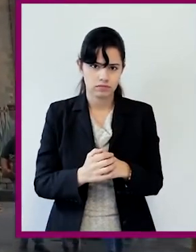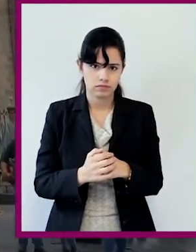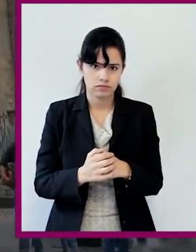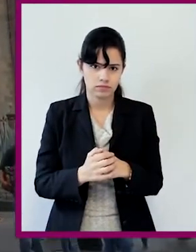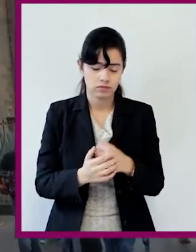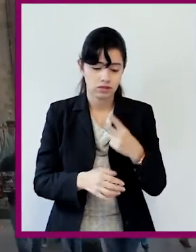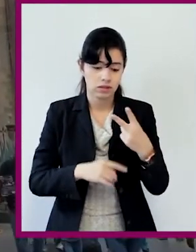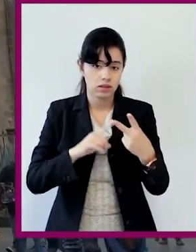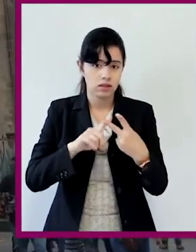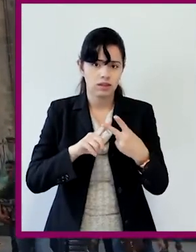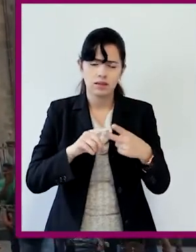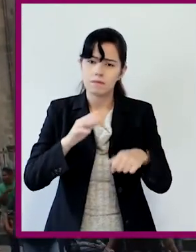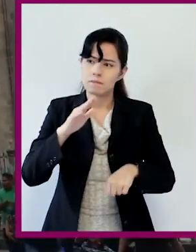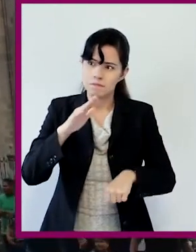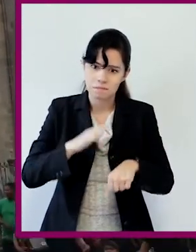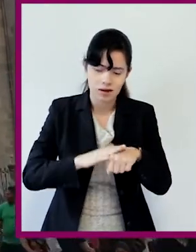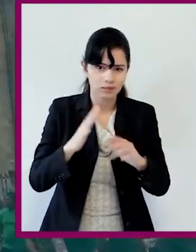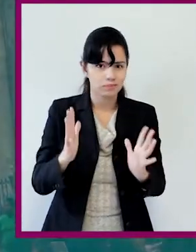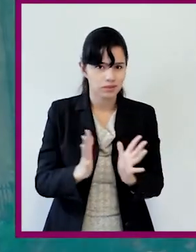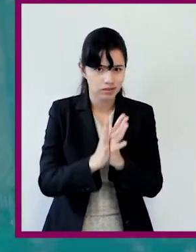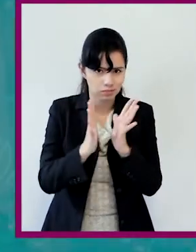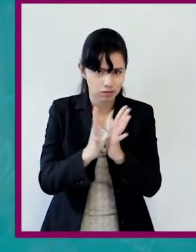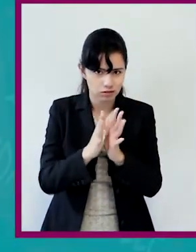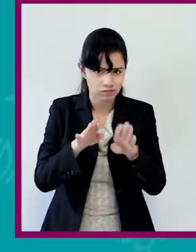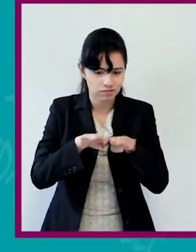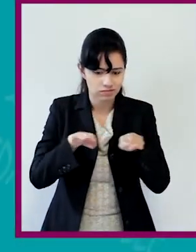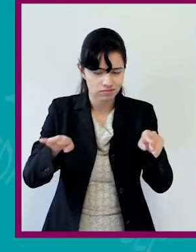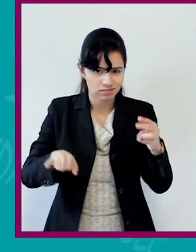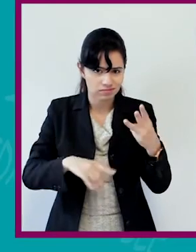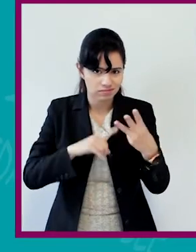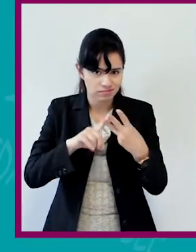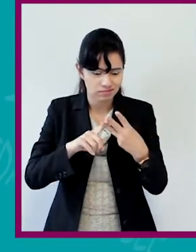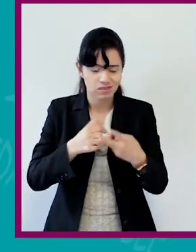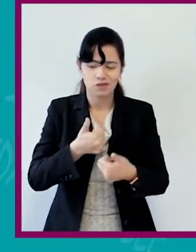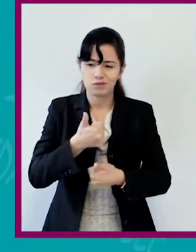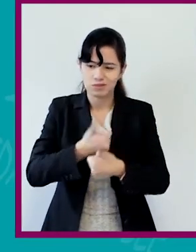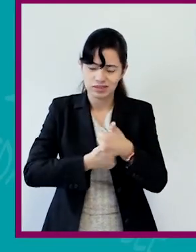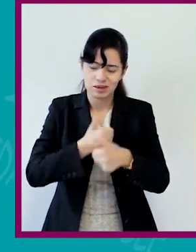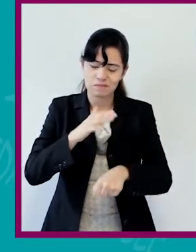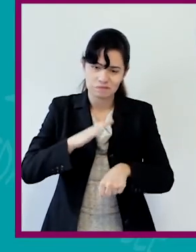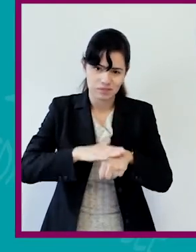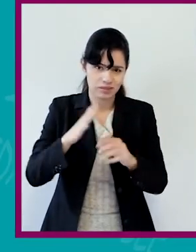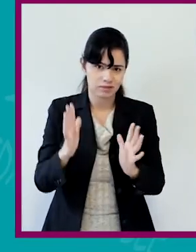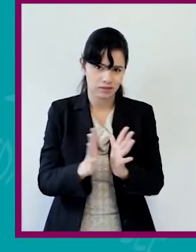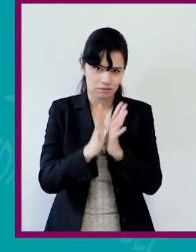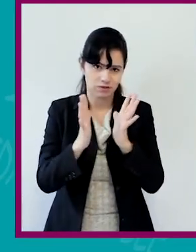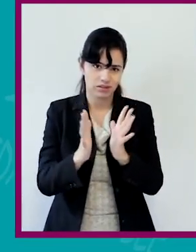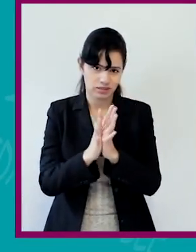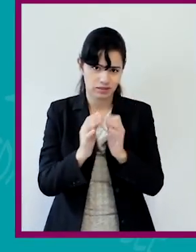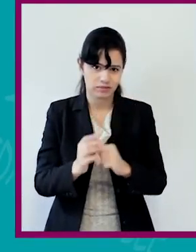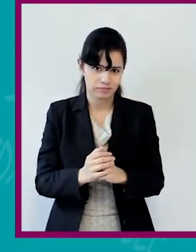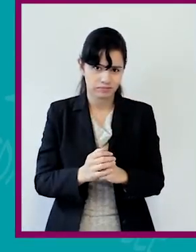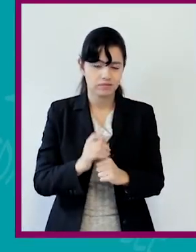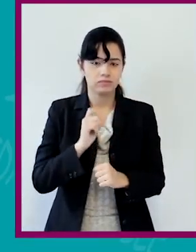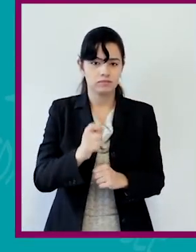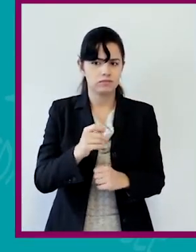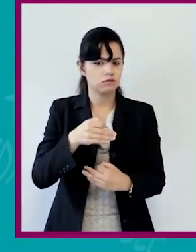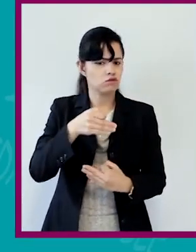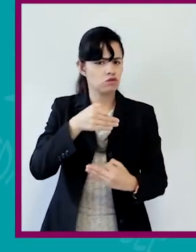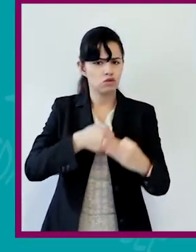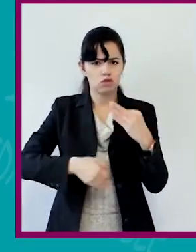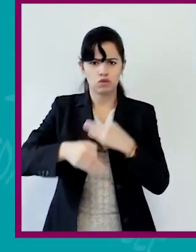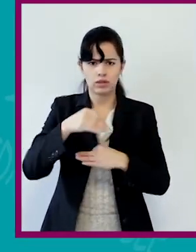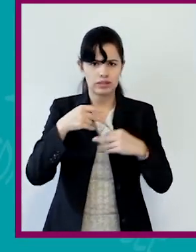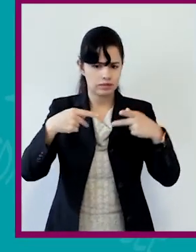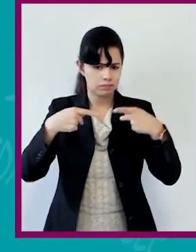seguir luchando por más democracia y terminar luchando por más democracia. Es decir, participación